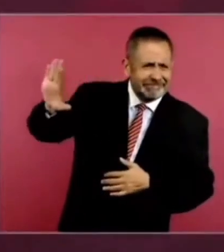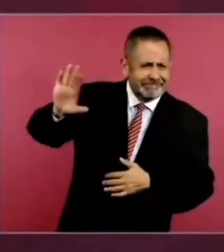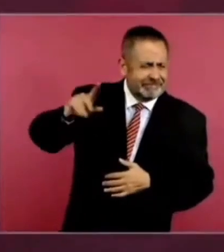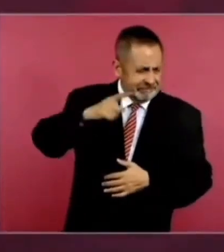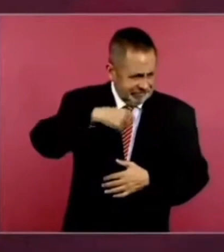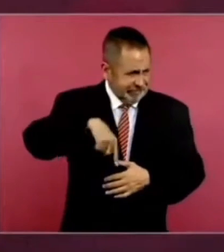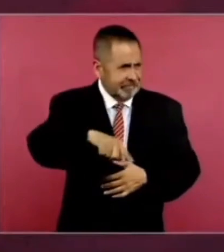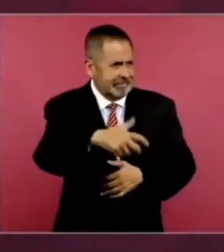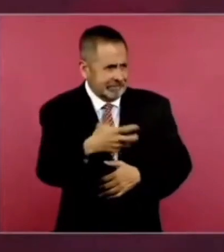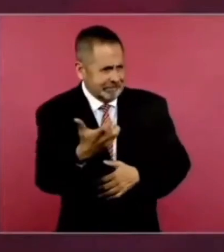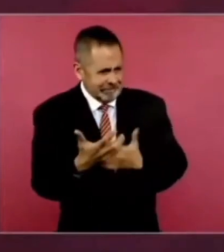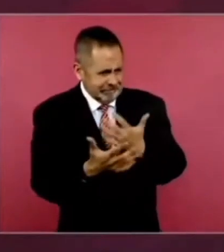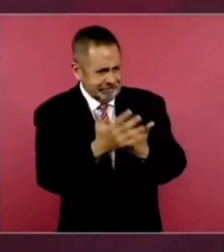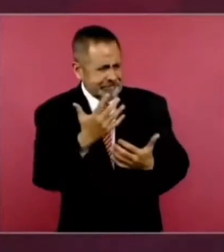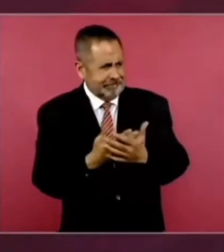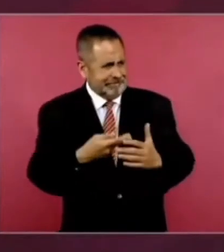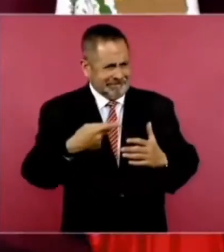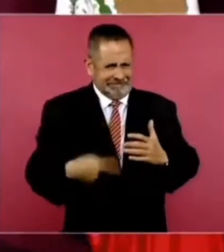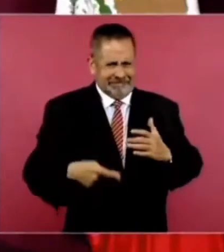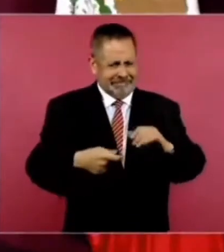y de fortalecer